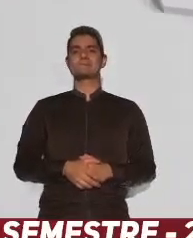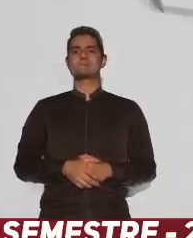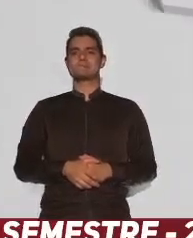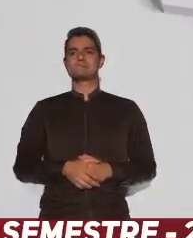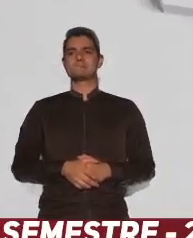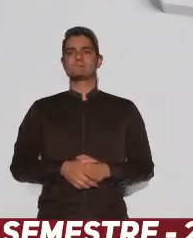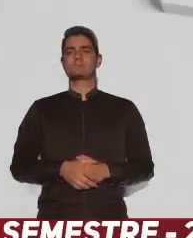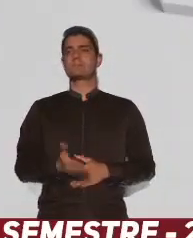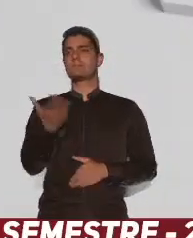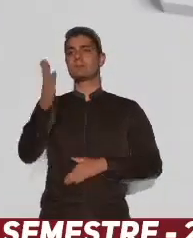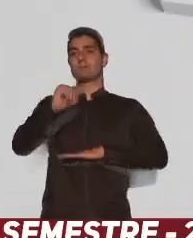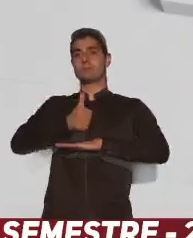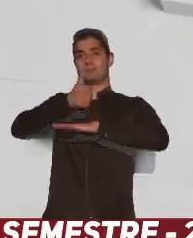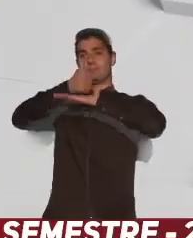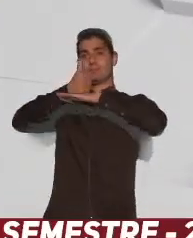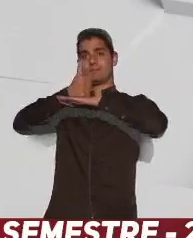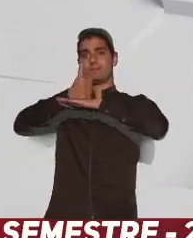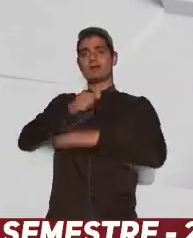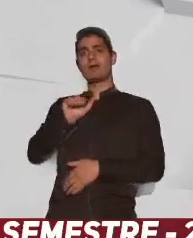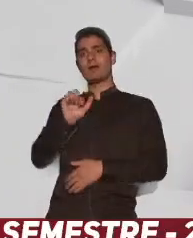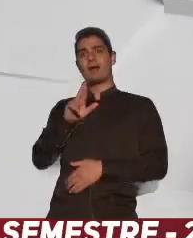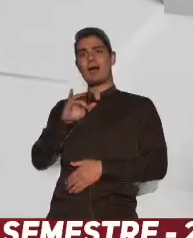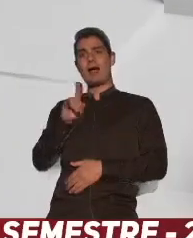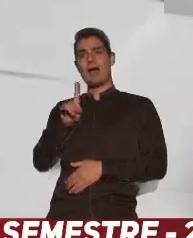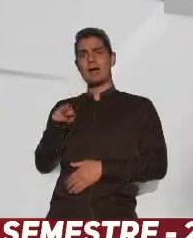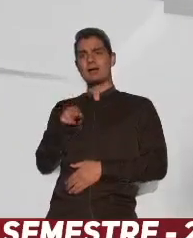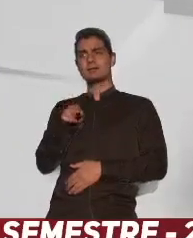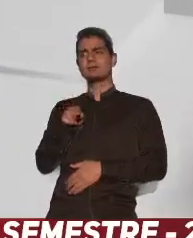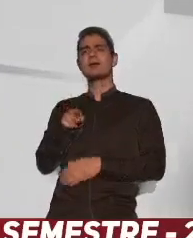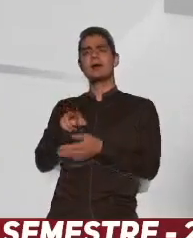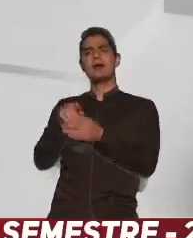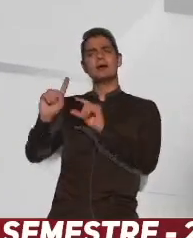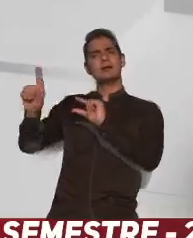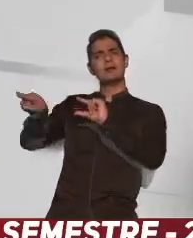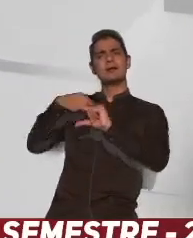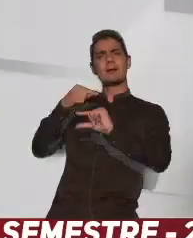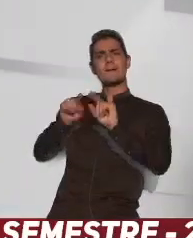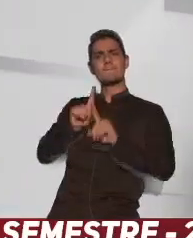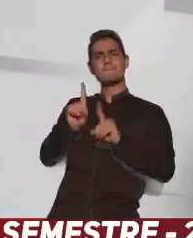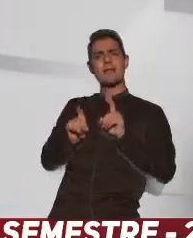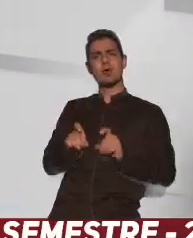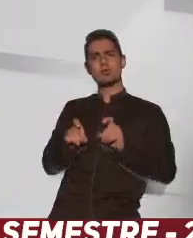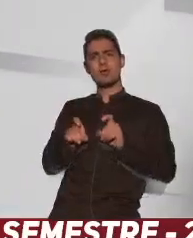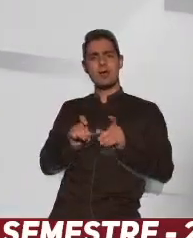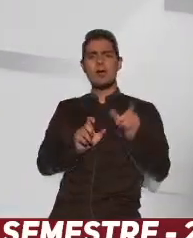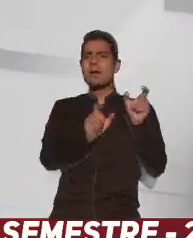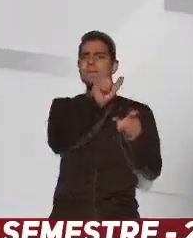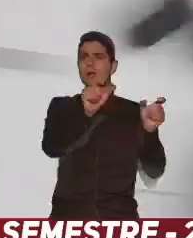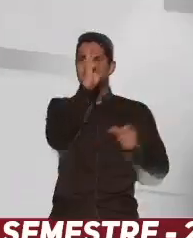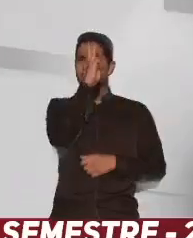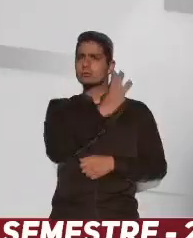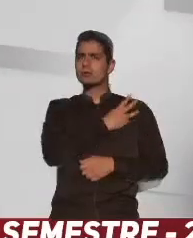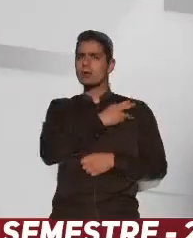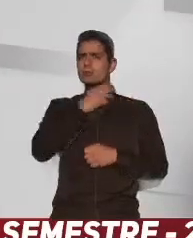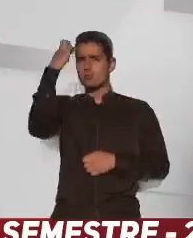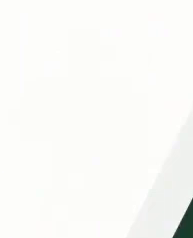Y general Arias, precisamente nos hacen llegar una pregunta sobre la profesionalización de la fuerza. Escuchemos. Hola, mi nombre